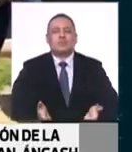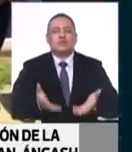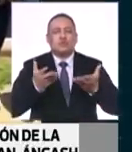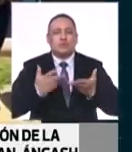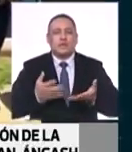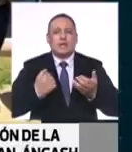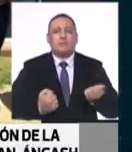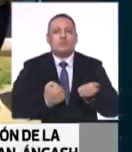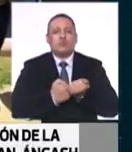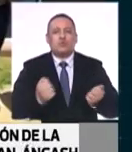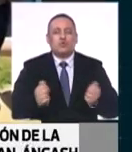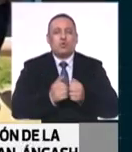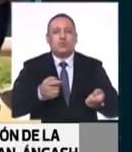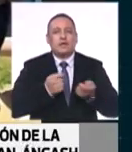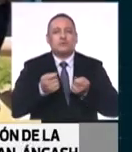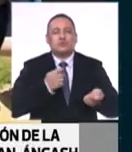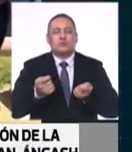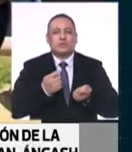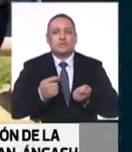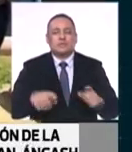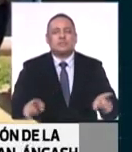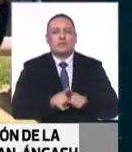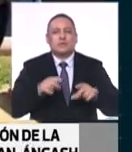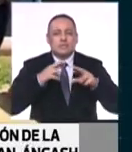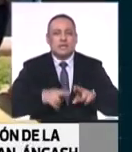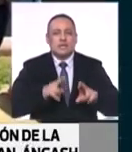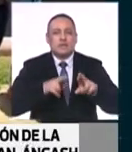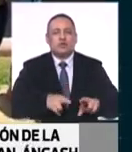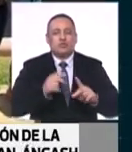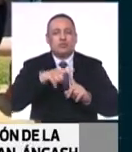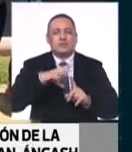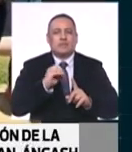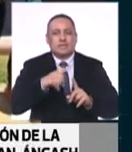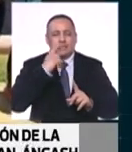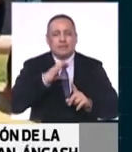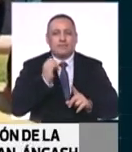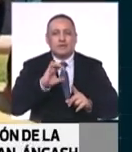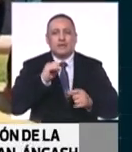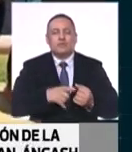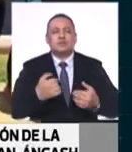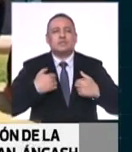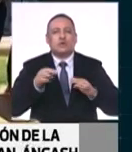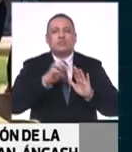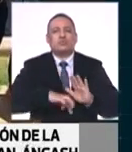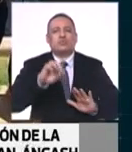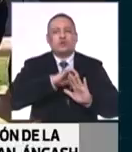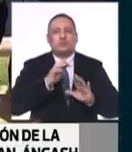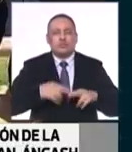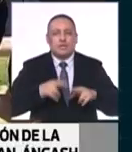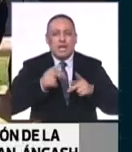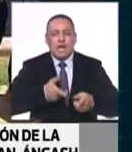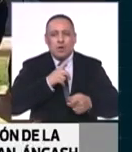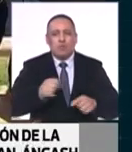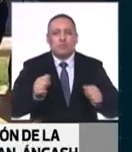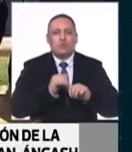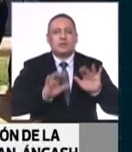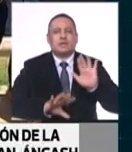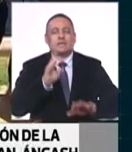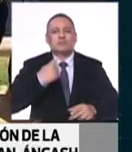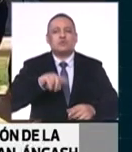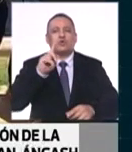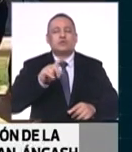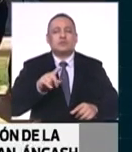apoye gestionar riego tecnificado. Tengo proyectos de riego tecnificado por un monto de 15